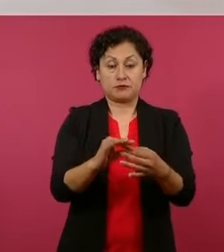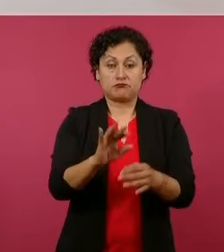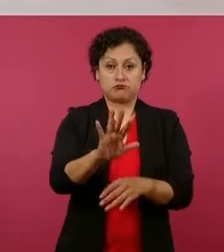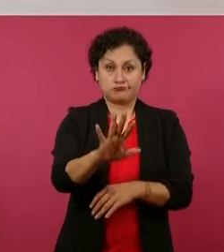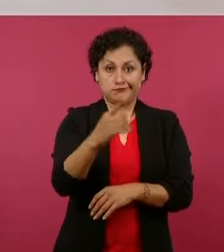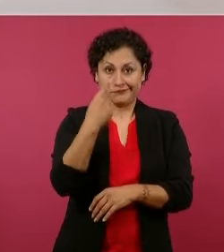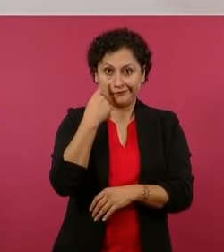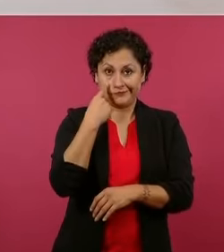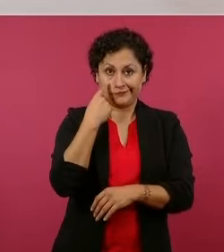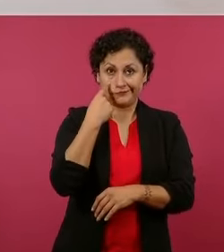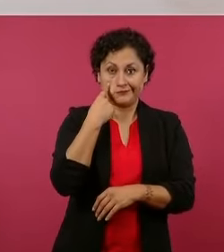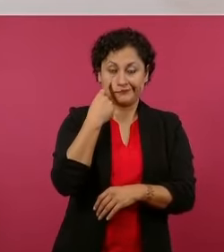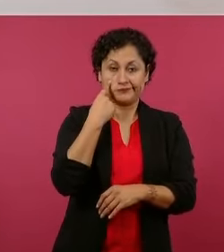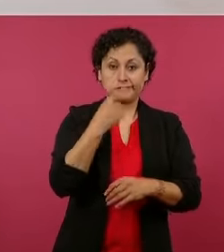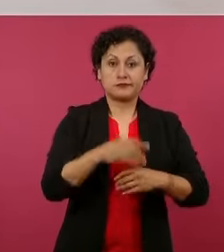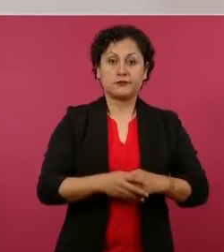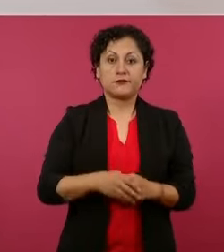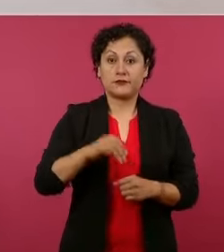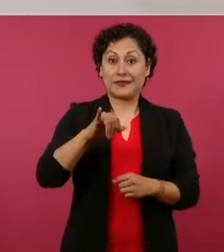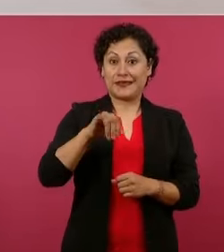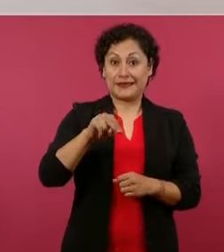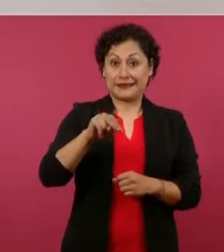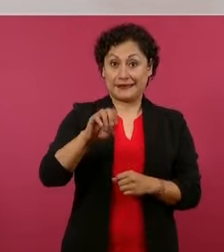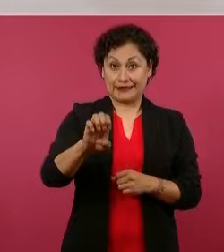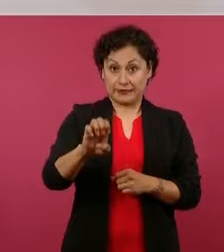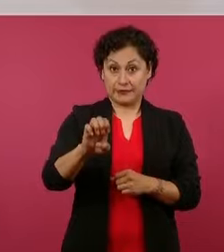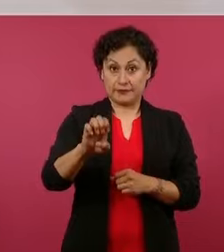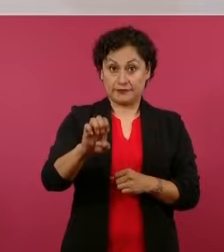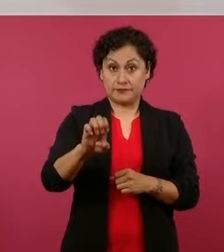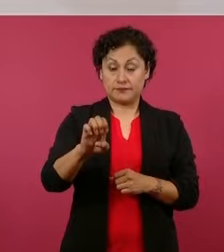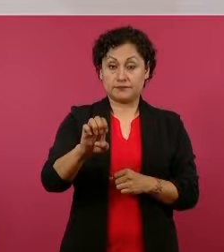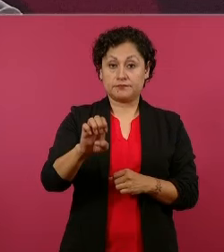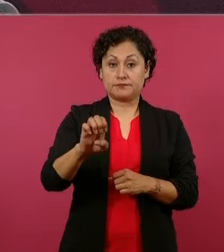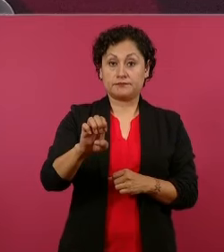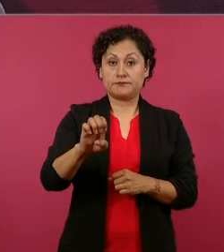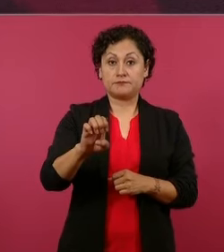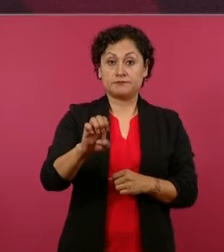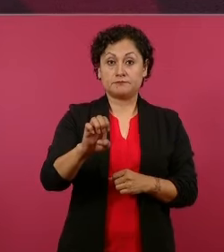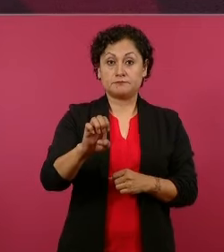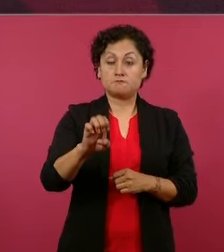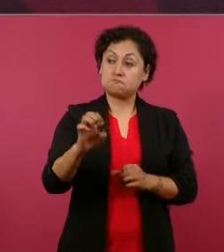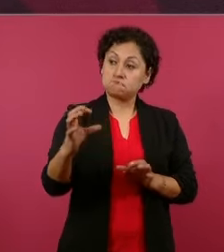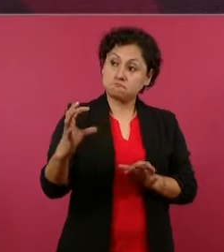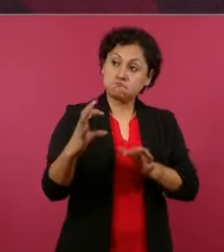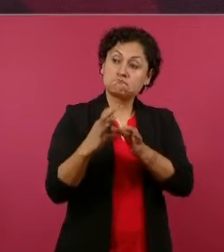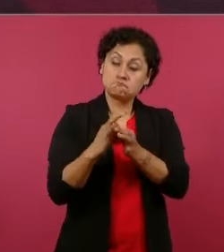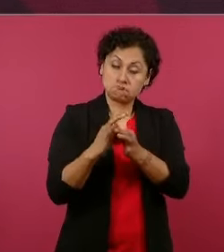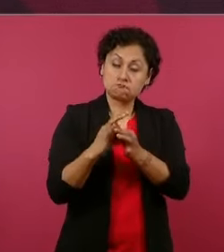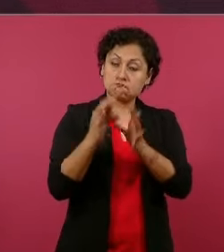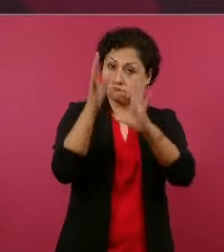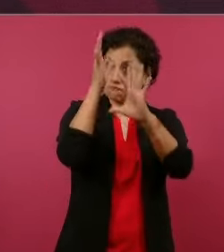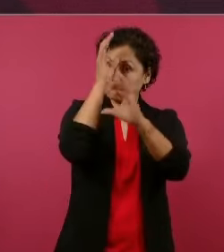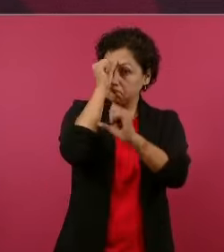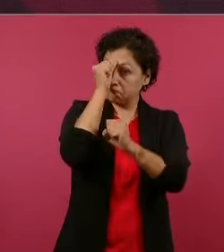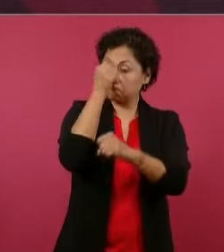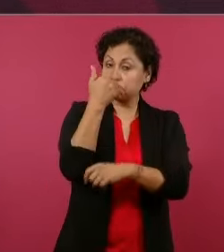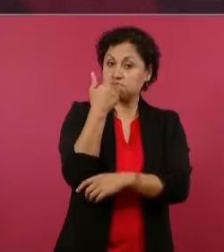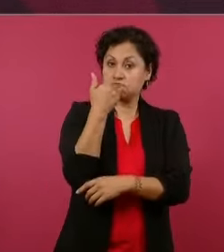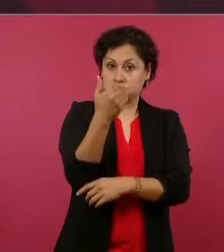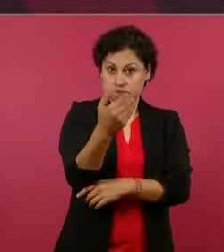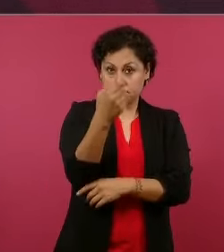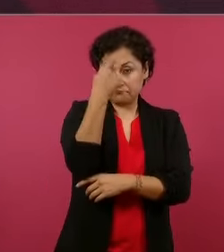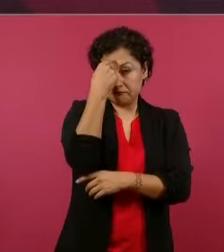coordinación con el INE para todo lo relacionado